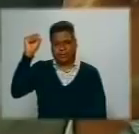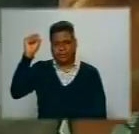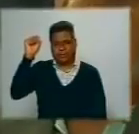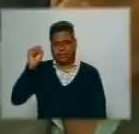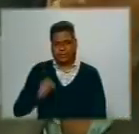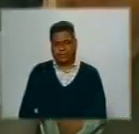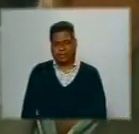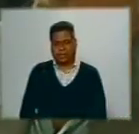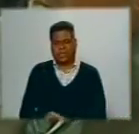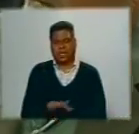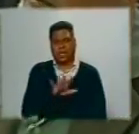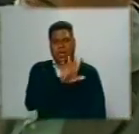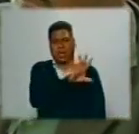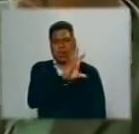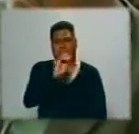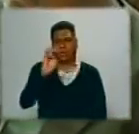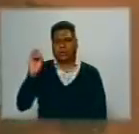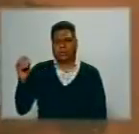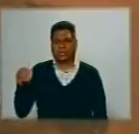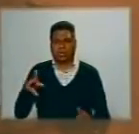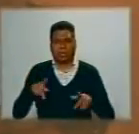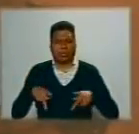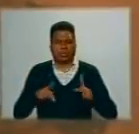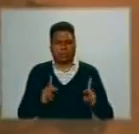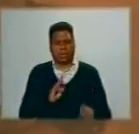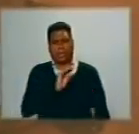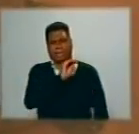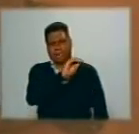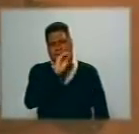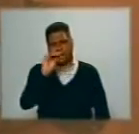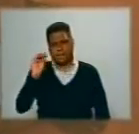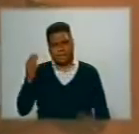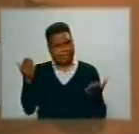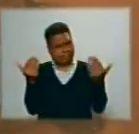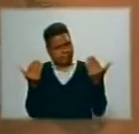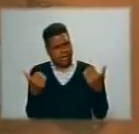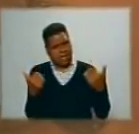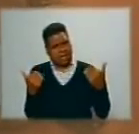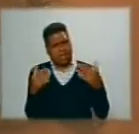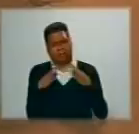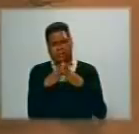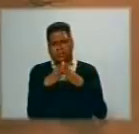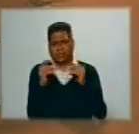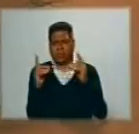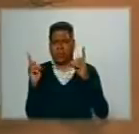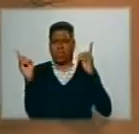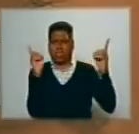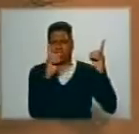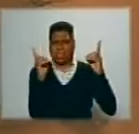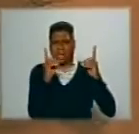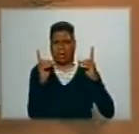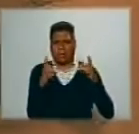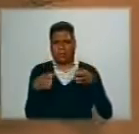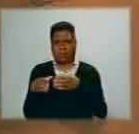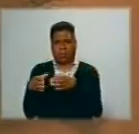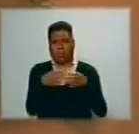de 400 oportunidades ha convocado al diálogo nacional con todos los sectores de la sociedad venezolana,